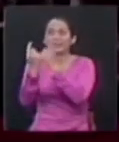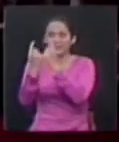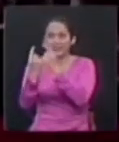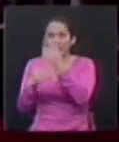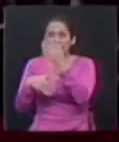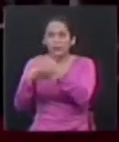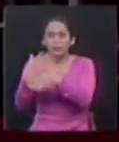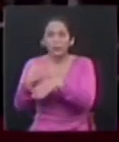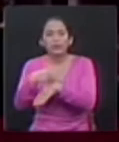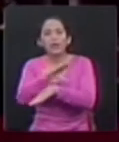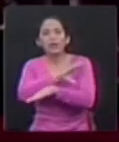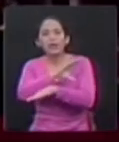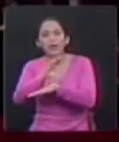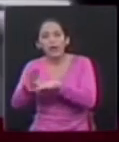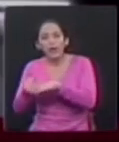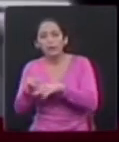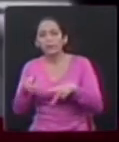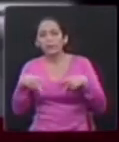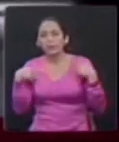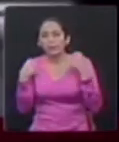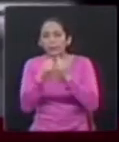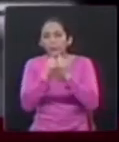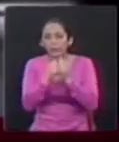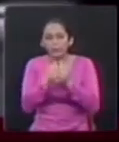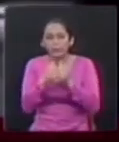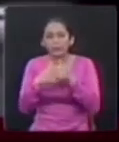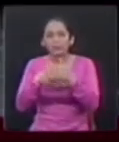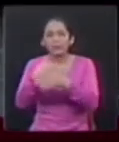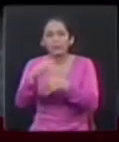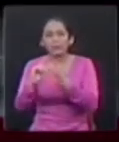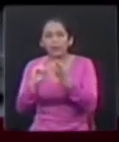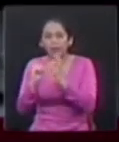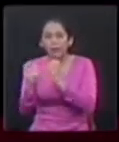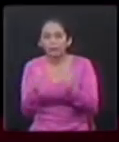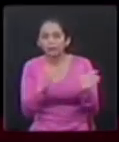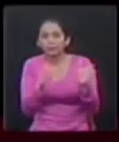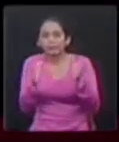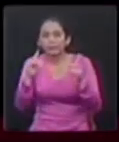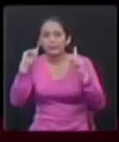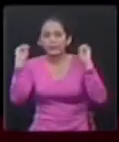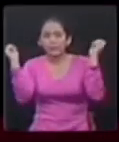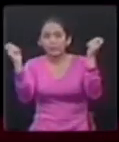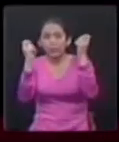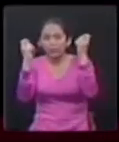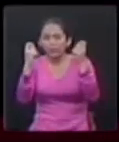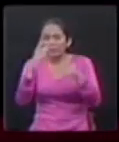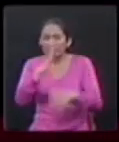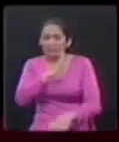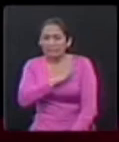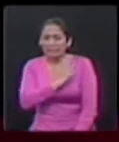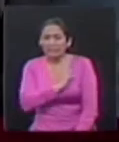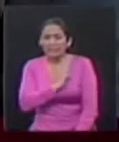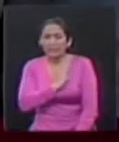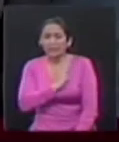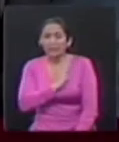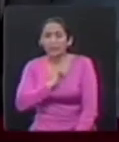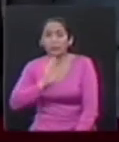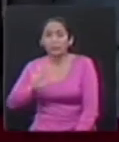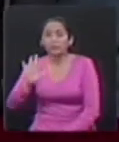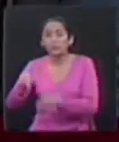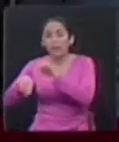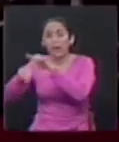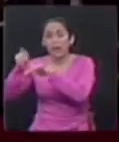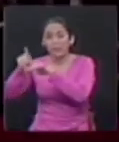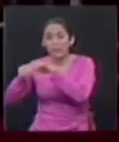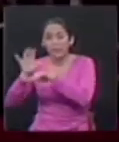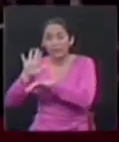Y luego pasa a un tercer cuadro en una otra fiesta en donde se desencadena la tragedia en casa de Flora, una amiga de Violeta, y